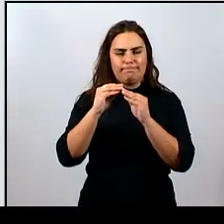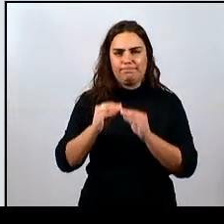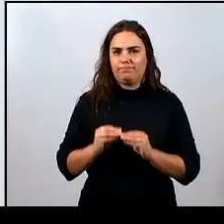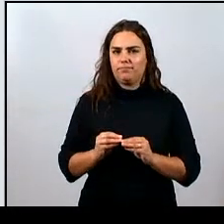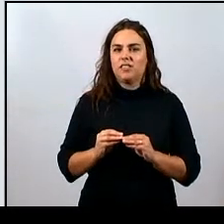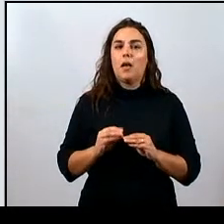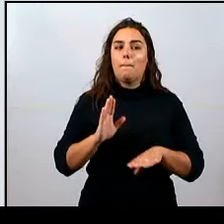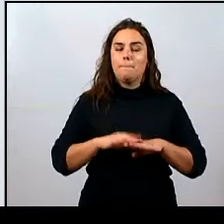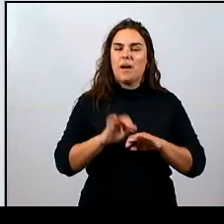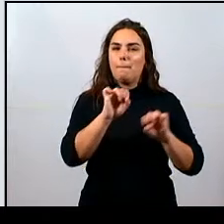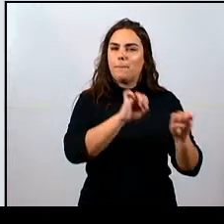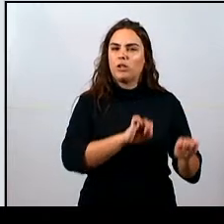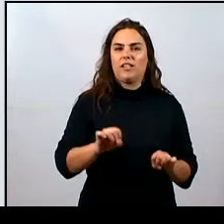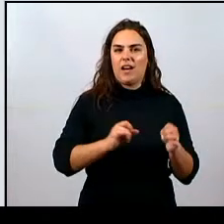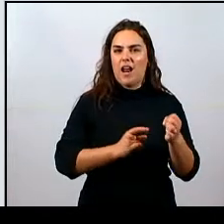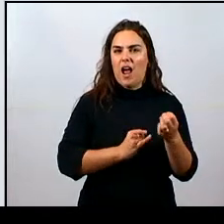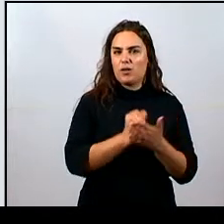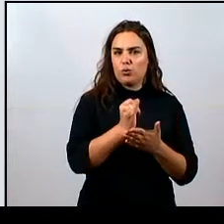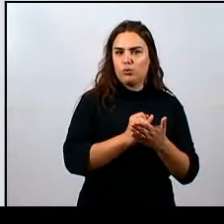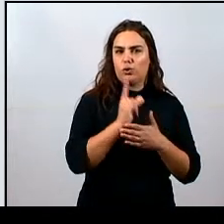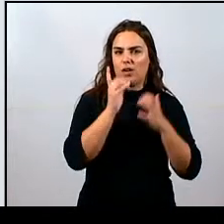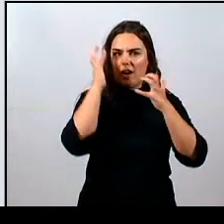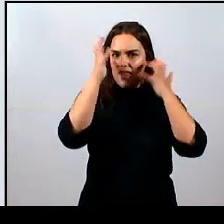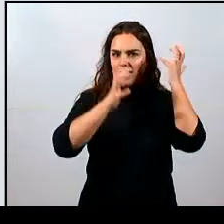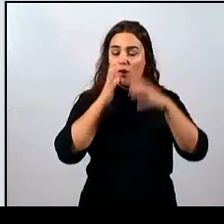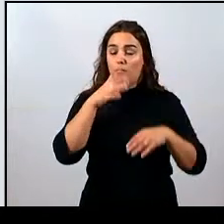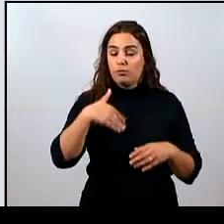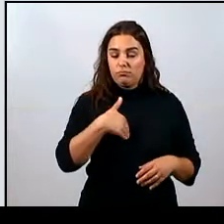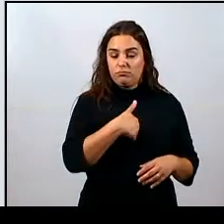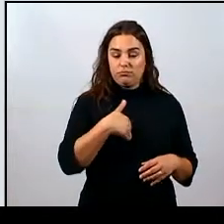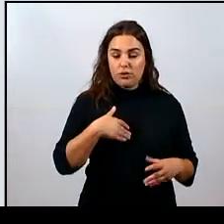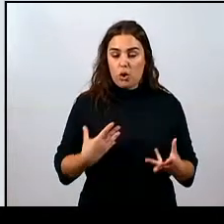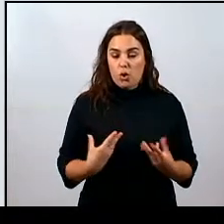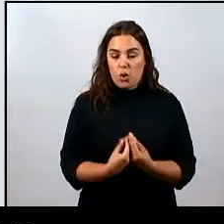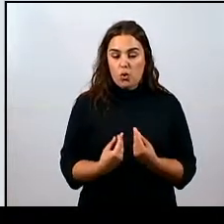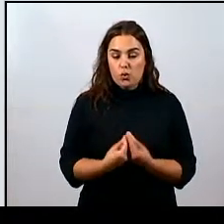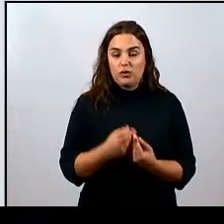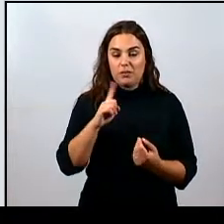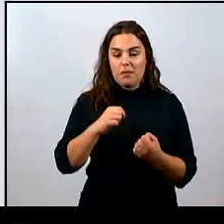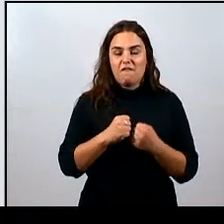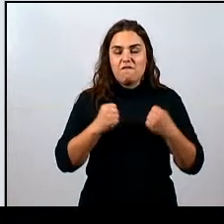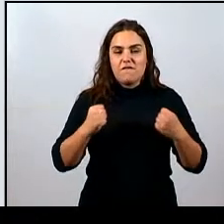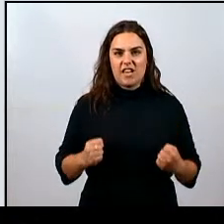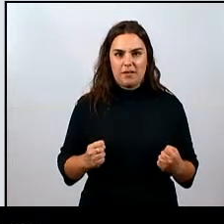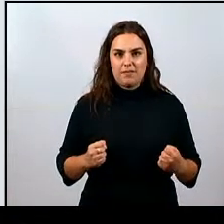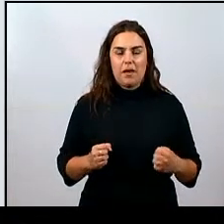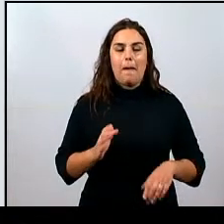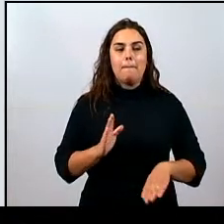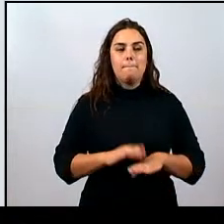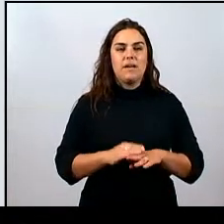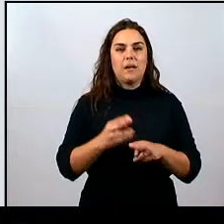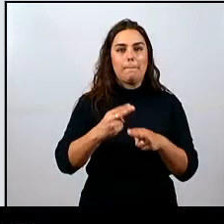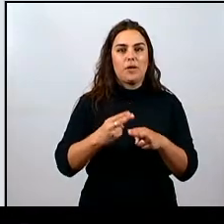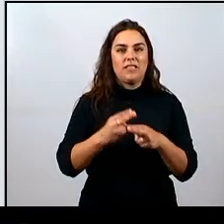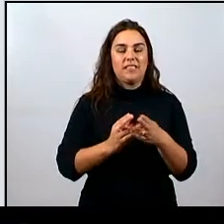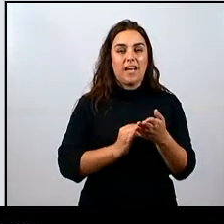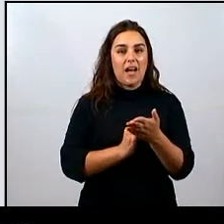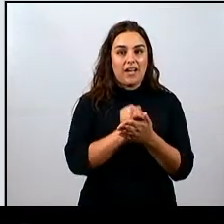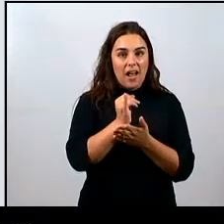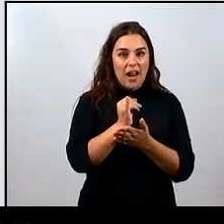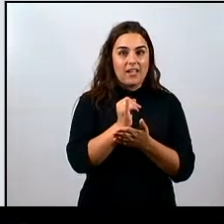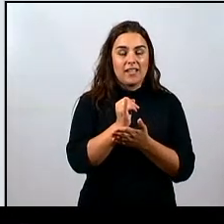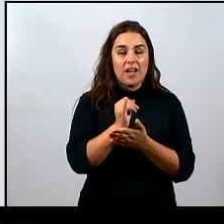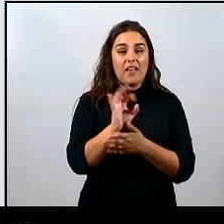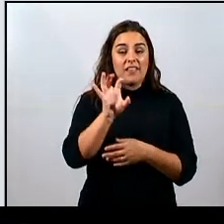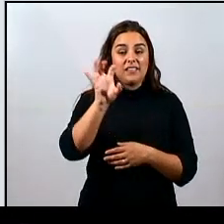agricultores y ganaderos. Y por eso vamos a mantener una posición conjunta y muy firme para que la política agraria del Estado